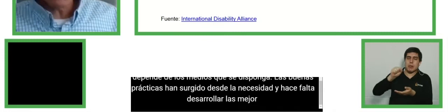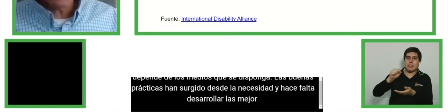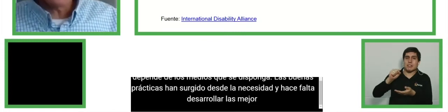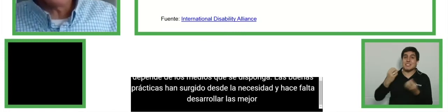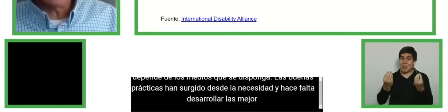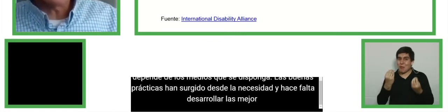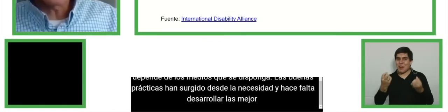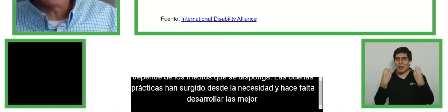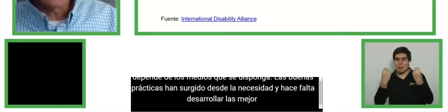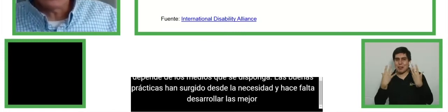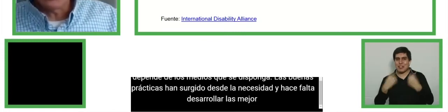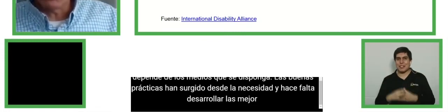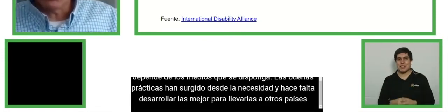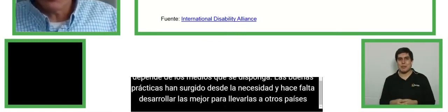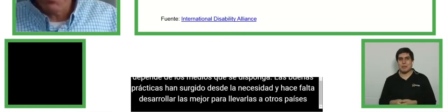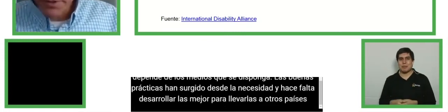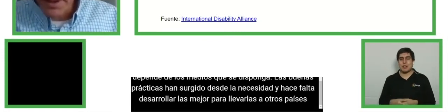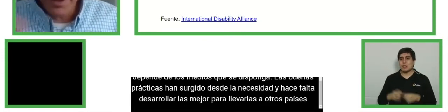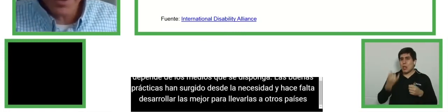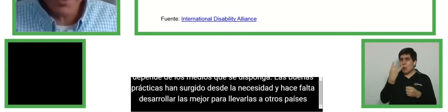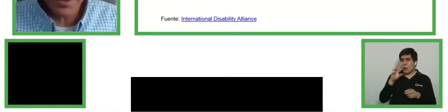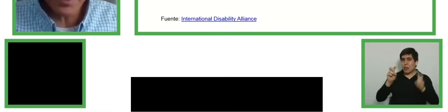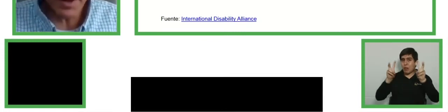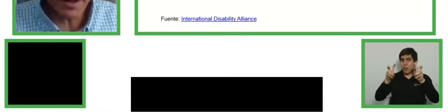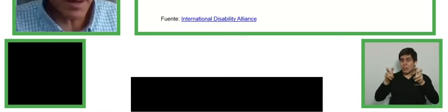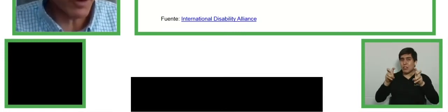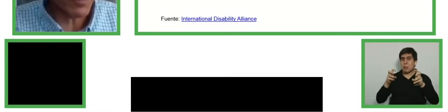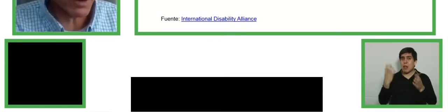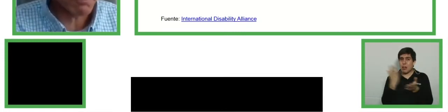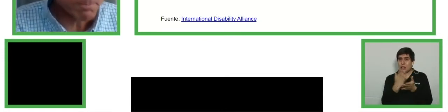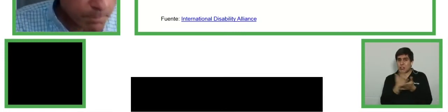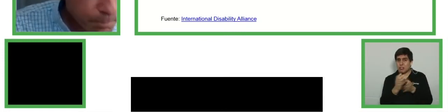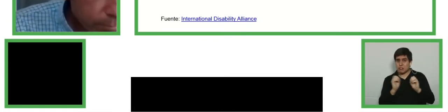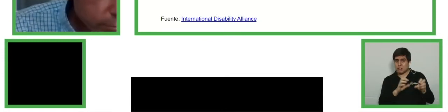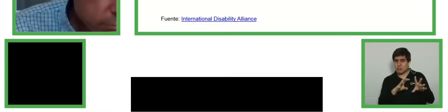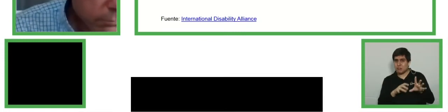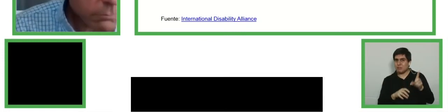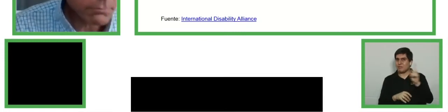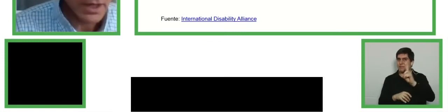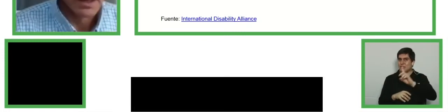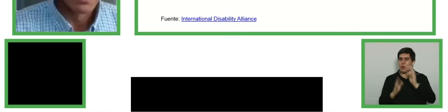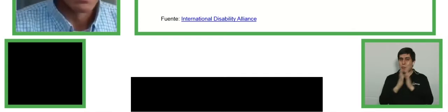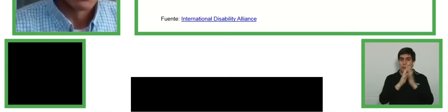Realmente no solo queda ahí la cosa en el tema de educación. Siguiente transparencia, por favor.